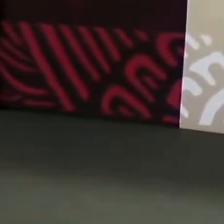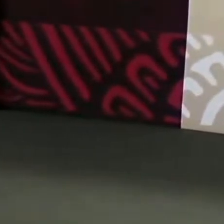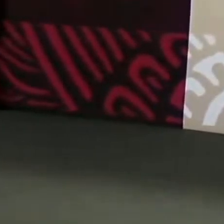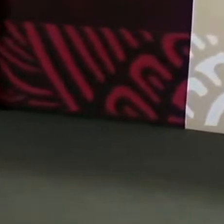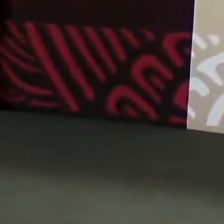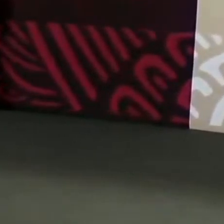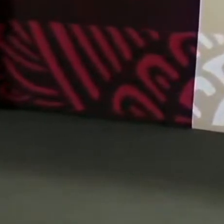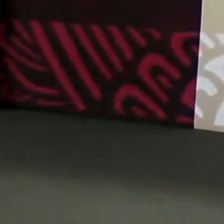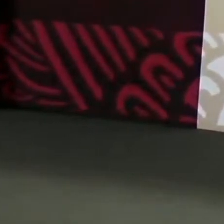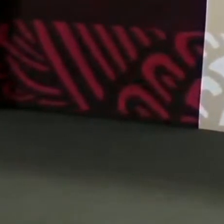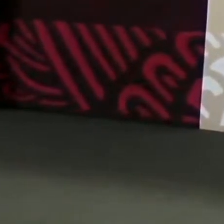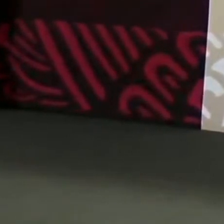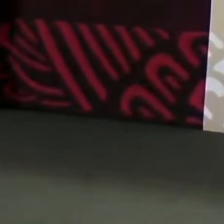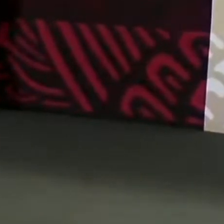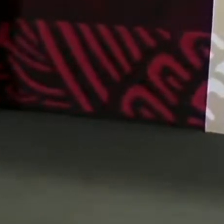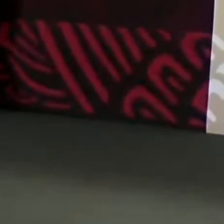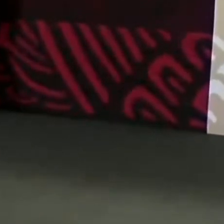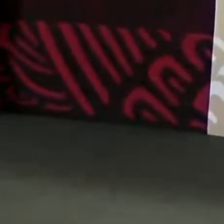Bueno, pues